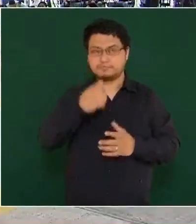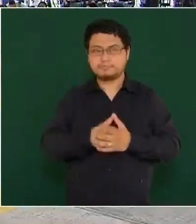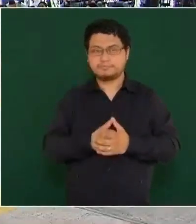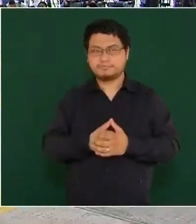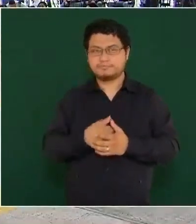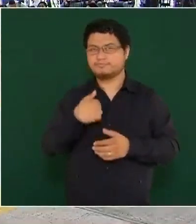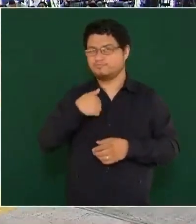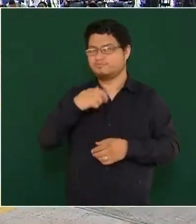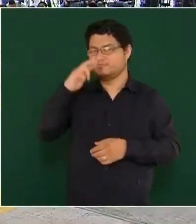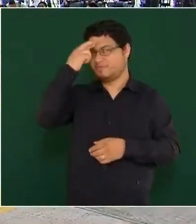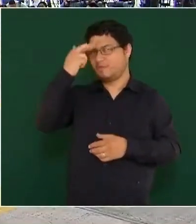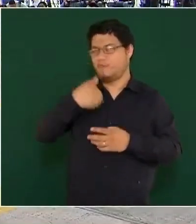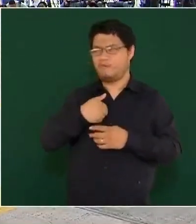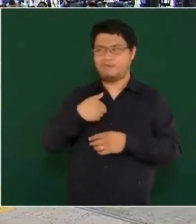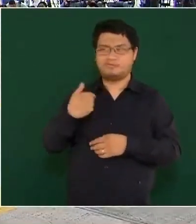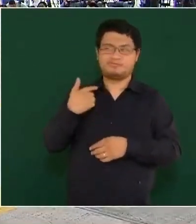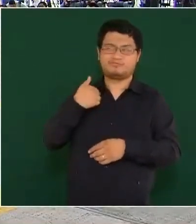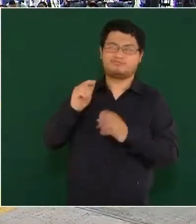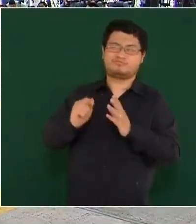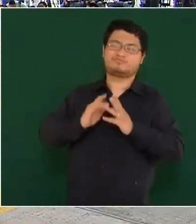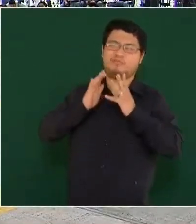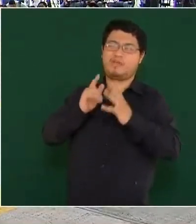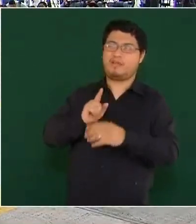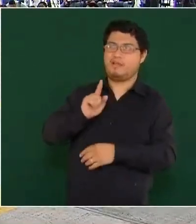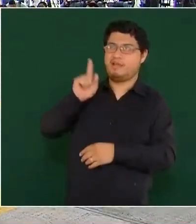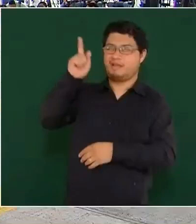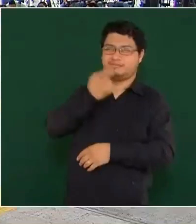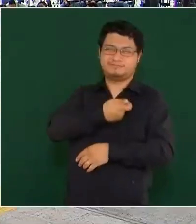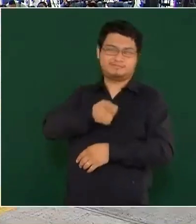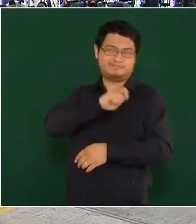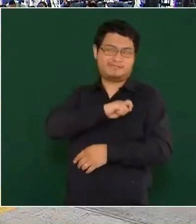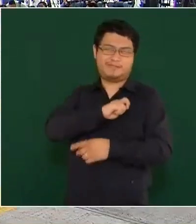todavía me llamaba mucho la atención en España